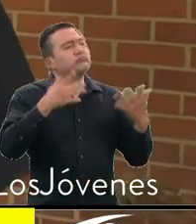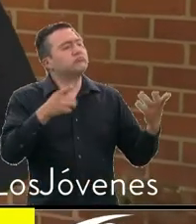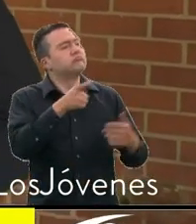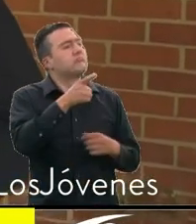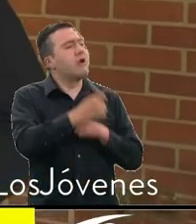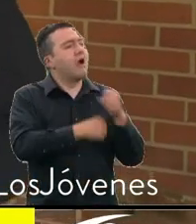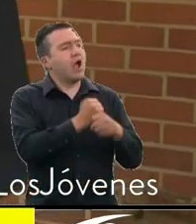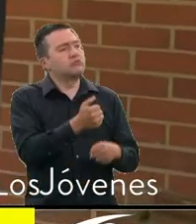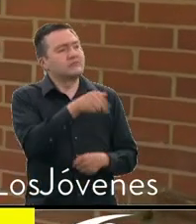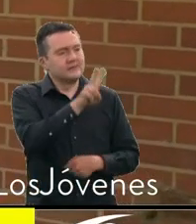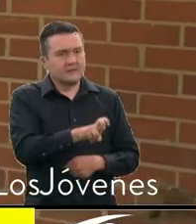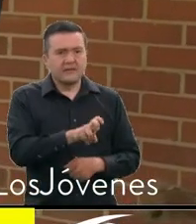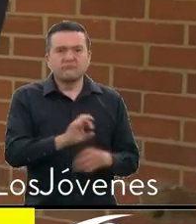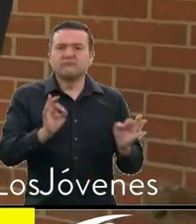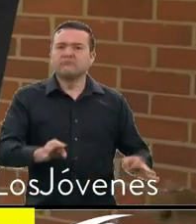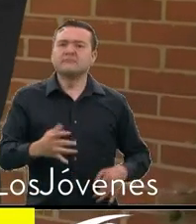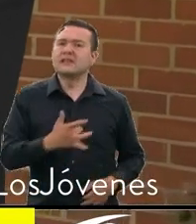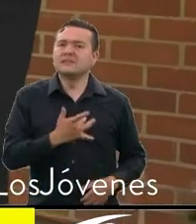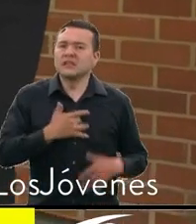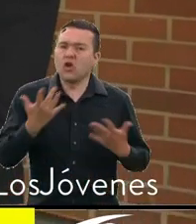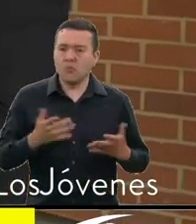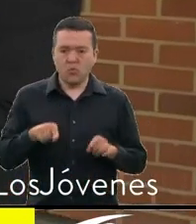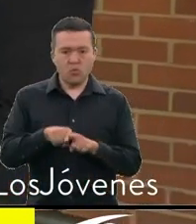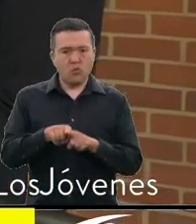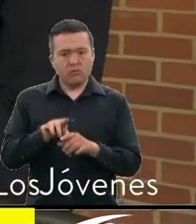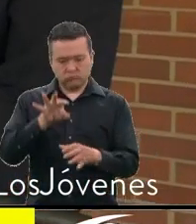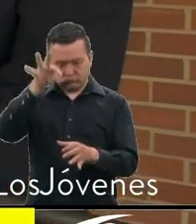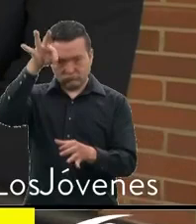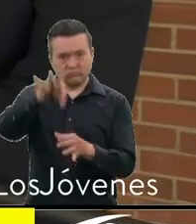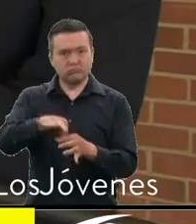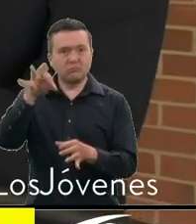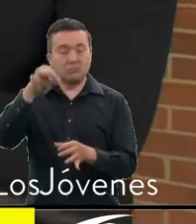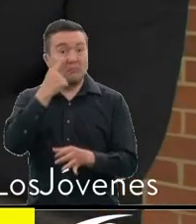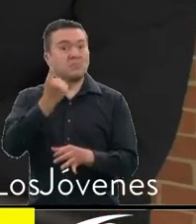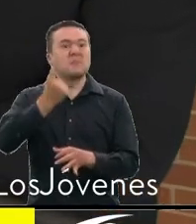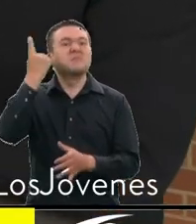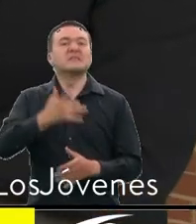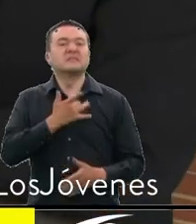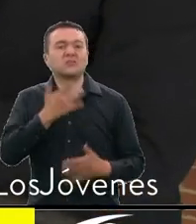y votar de manera oficial? Bueno, se siente bien porque